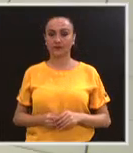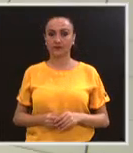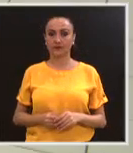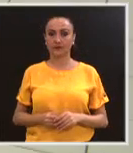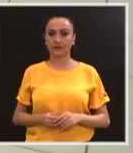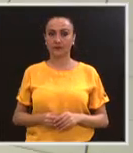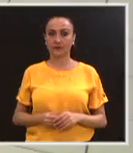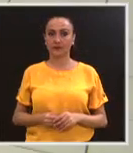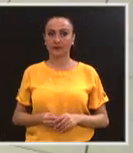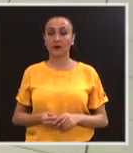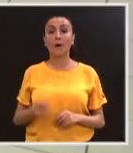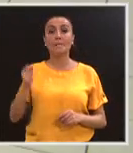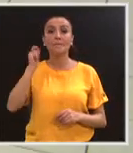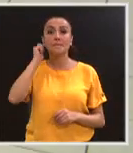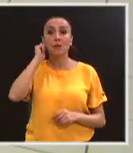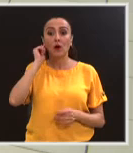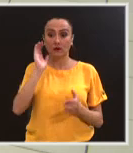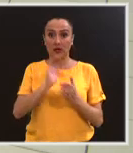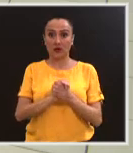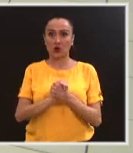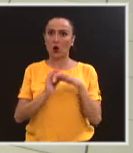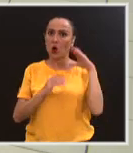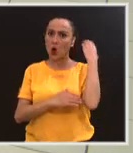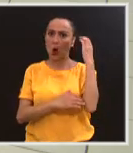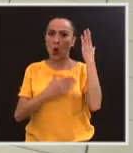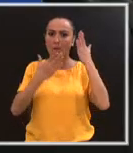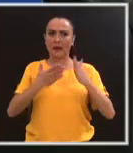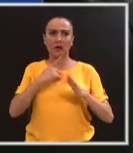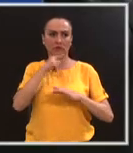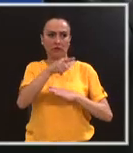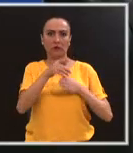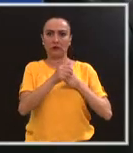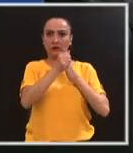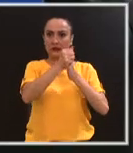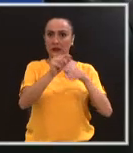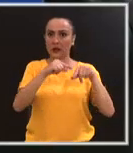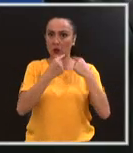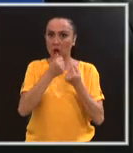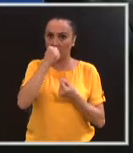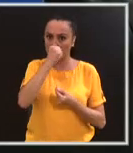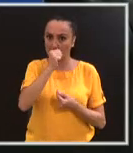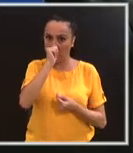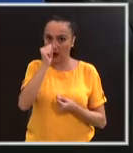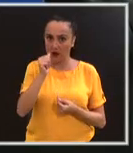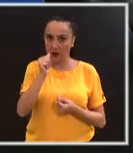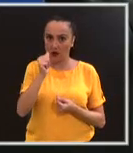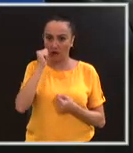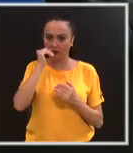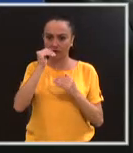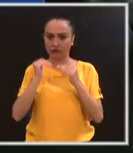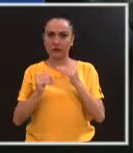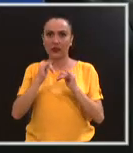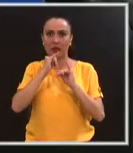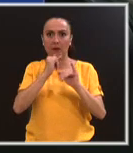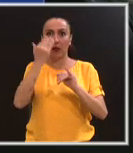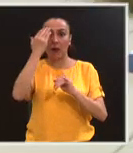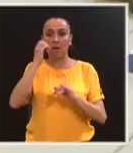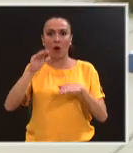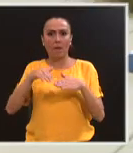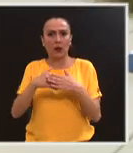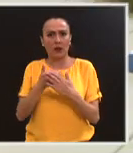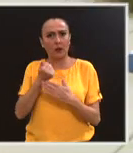terrorismo mujer que se casó con colombiano que figuraba como cabec de banda narco habría desestimado la demanda por matrimonio